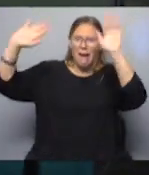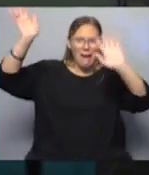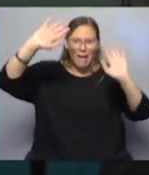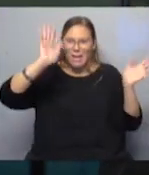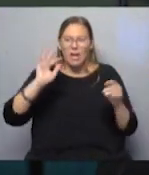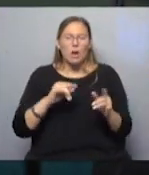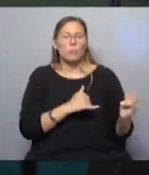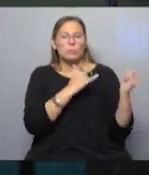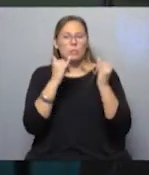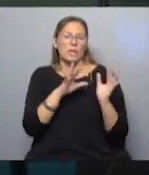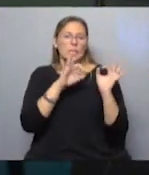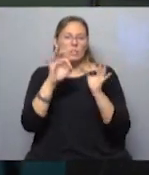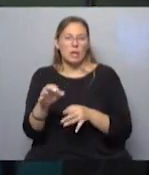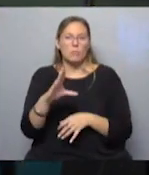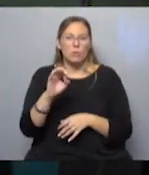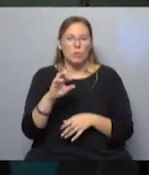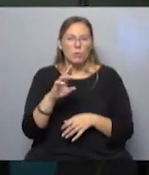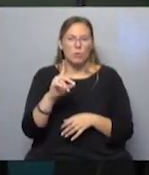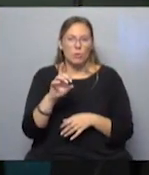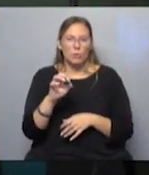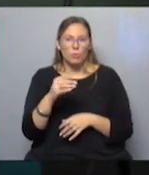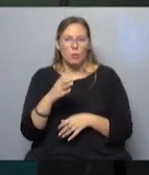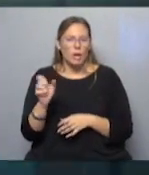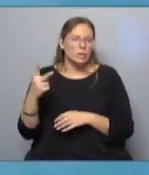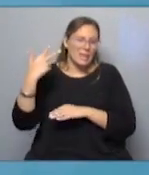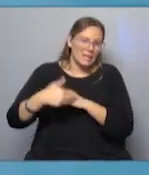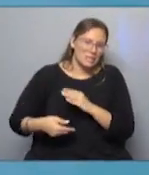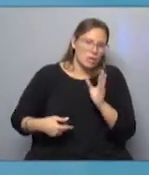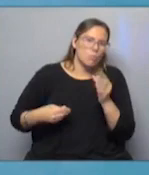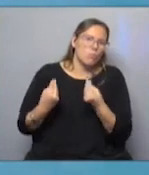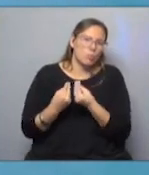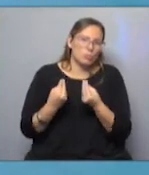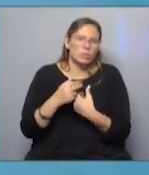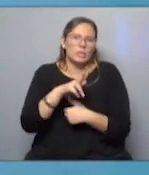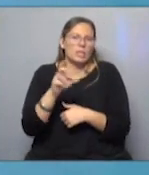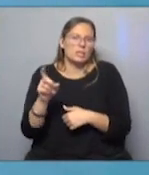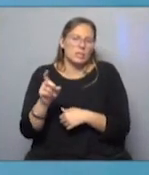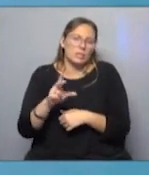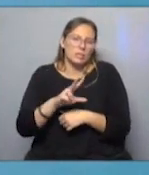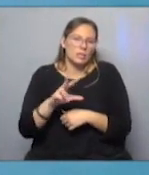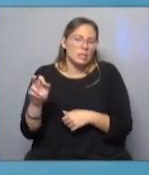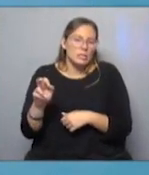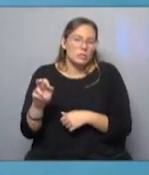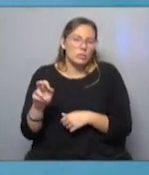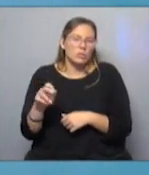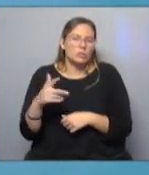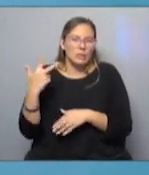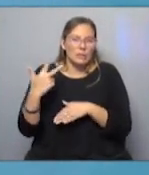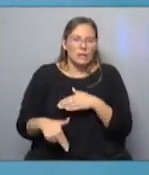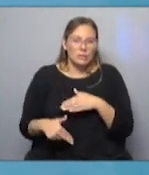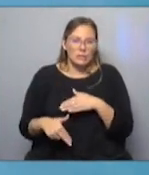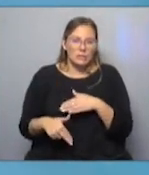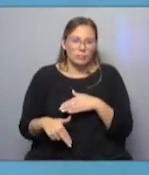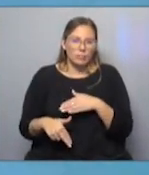llegamos a córdoba y estábamos estaba en todos los taxis del córdoba no todos pero bueno pónganle 306 y éste